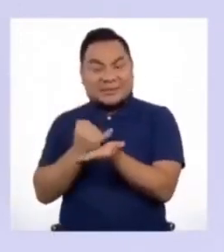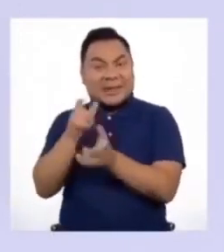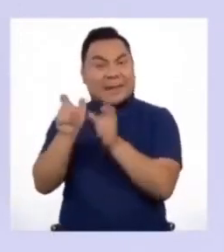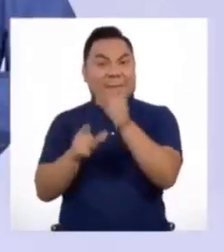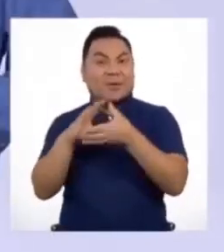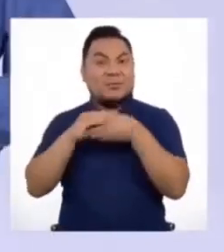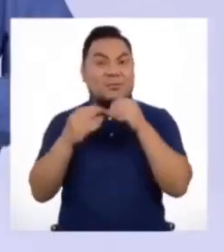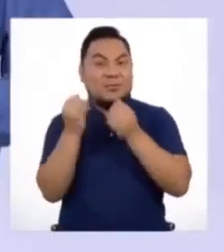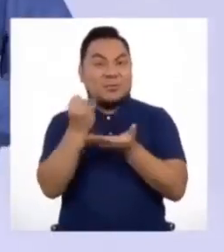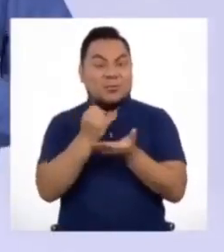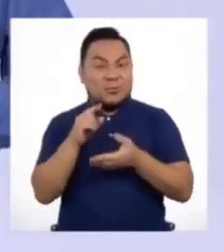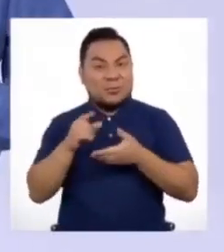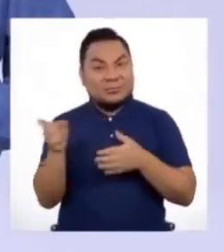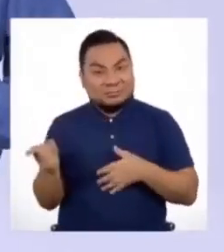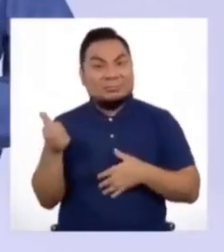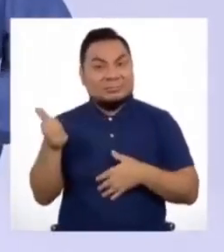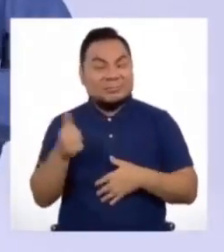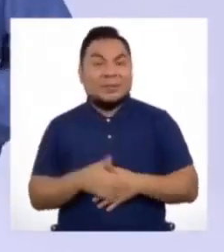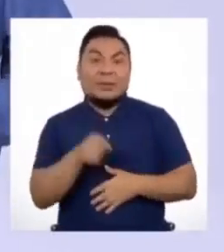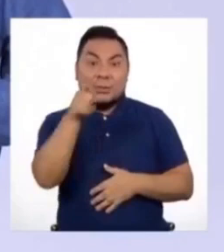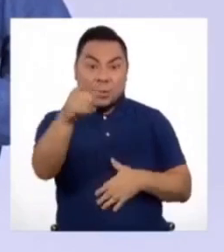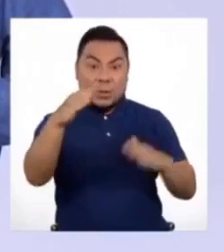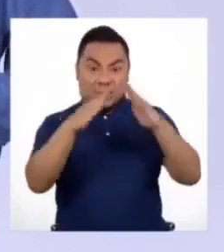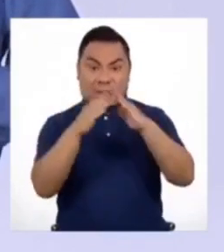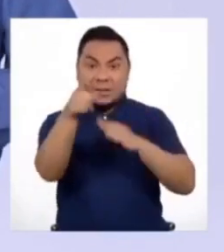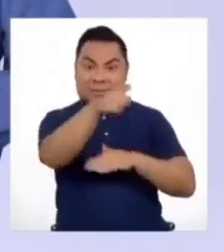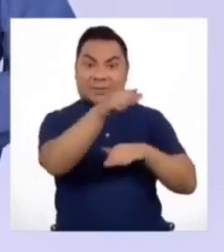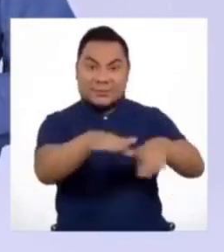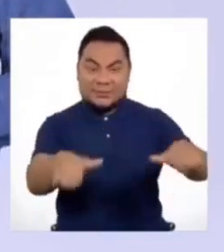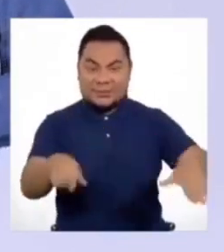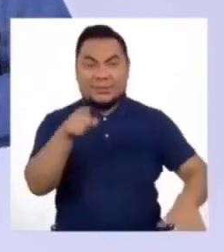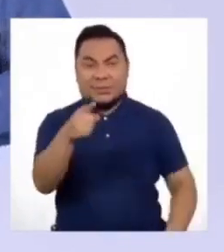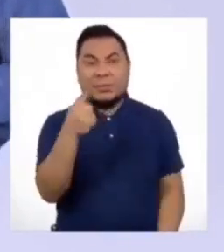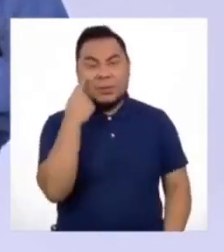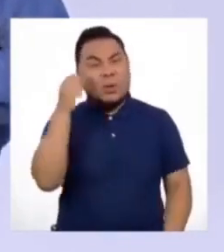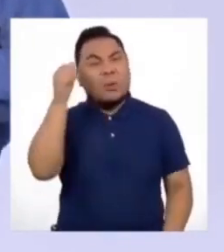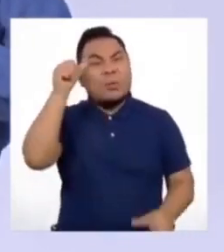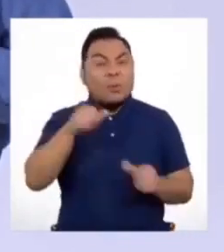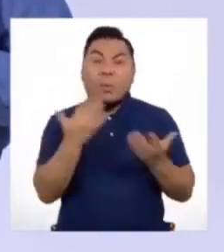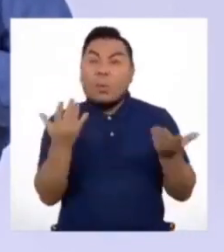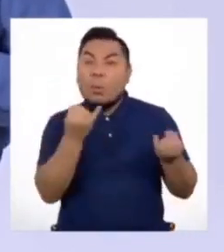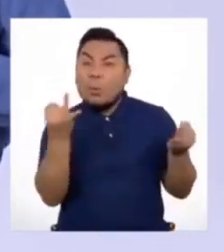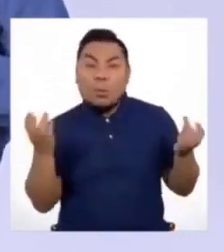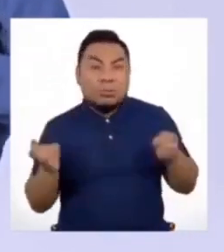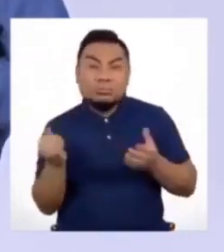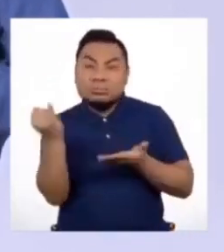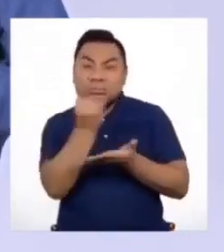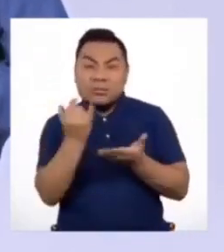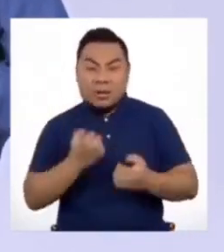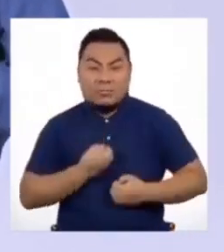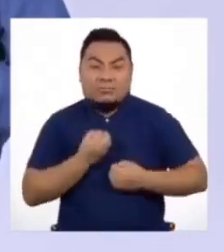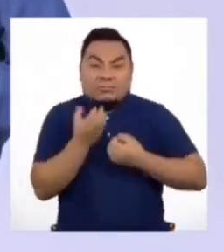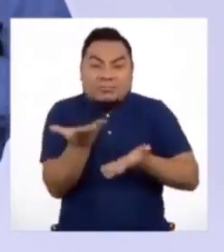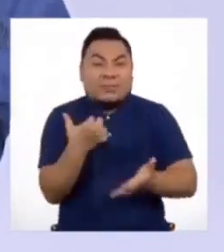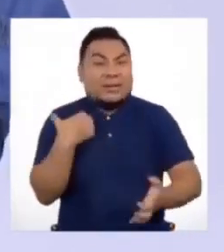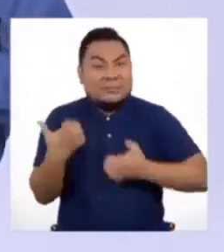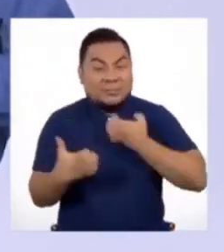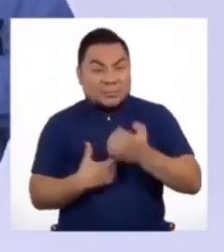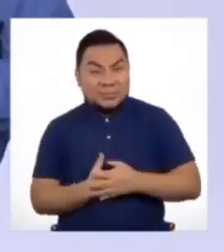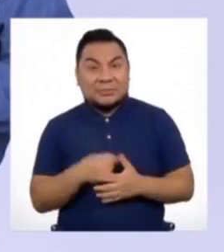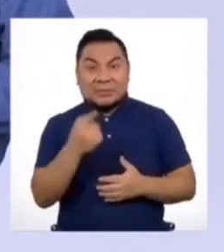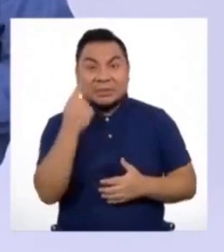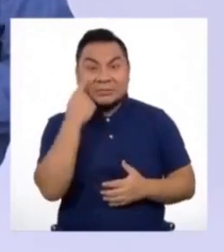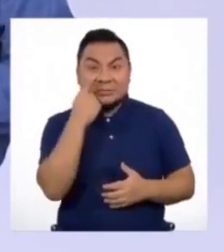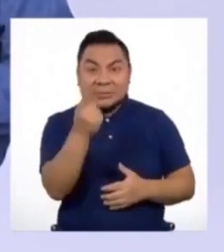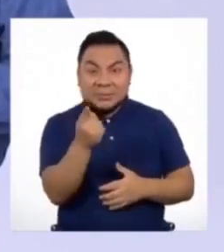que dibuja. Ustedes en casa, chicos y chicas, ¿conocen o recuerdan otros dibujos que expresen emociones? Tal vez